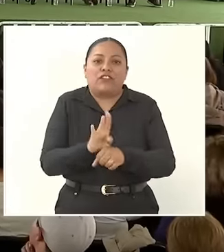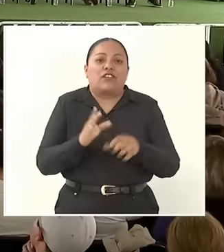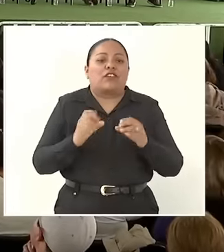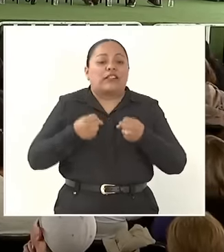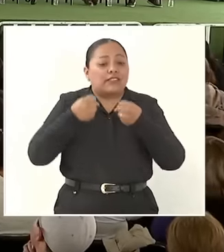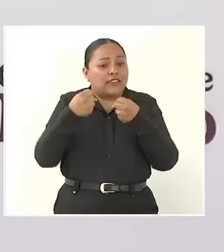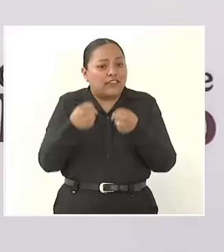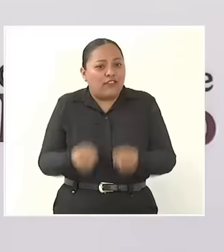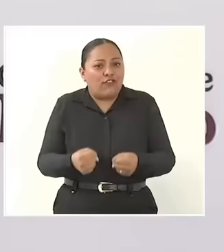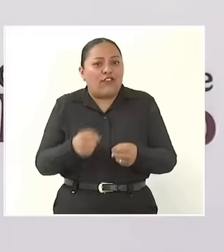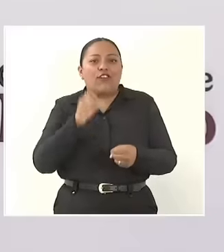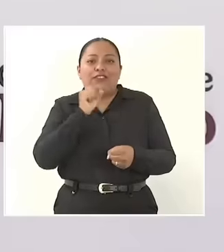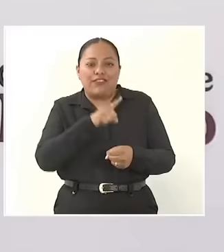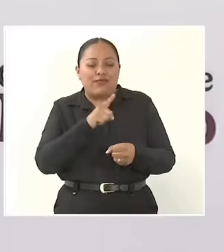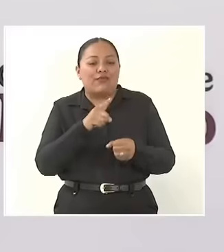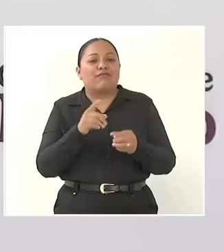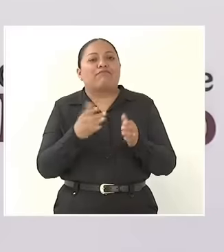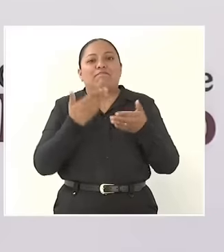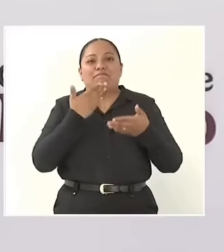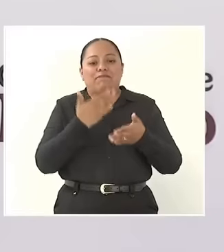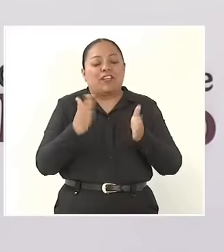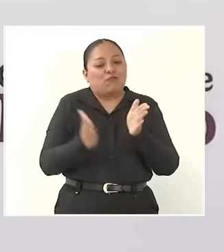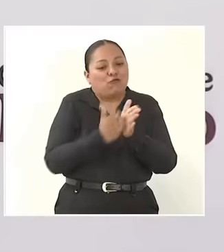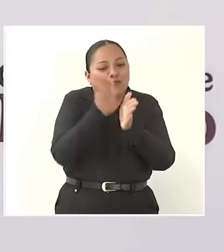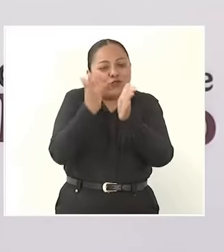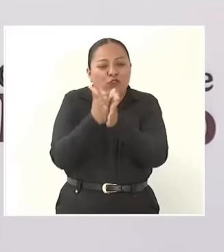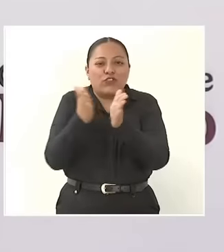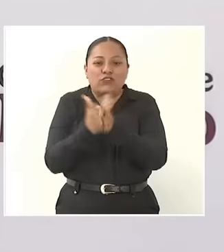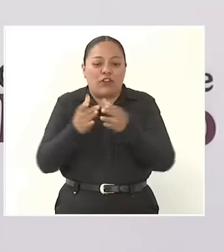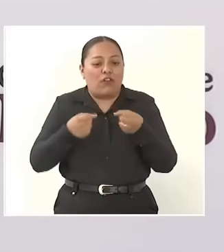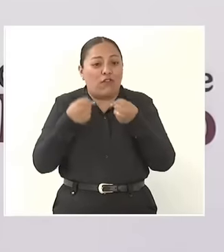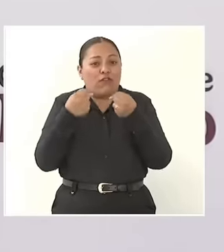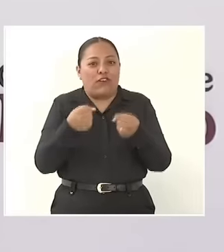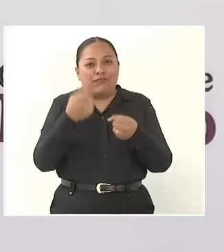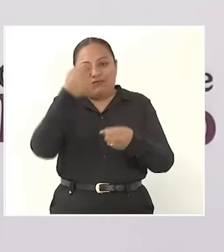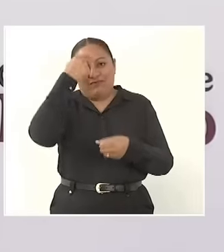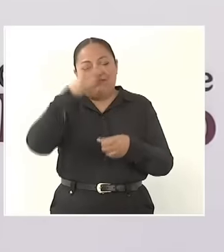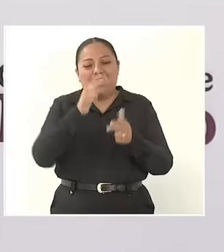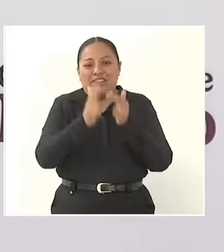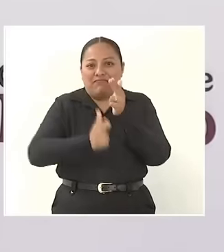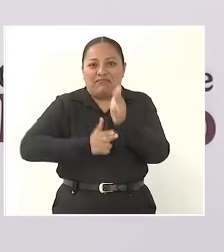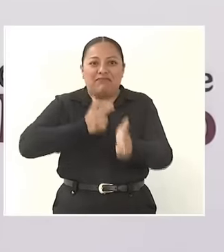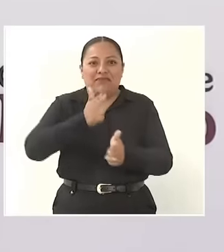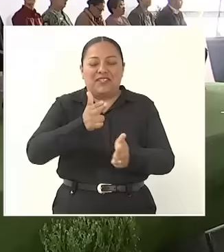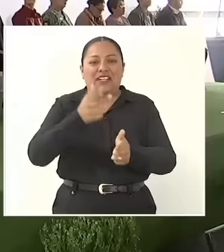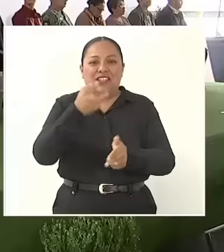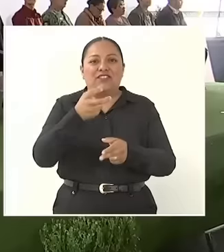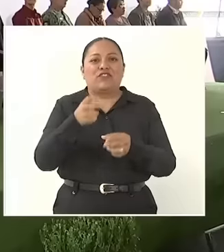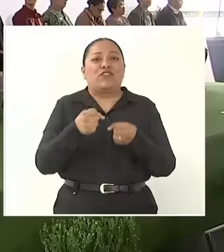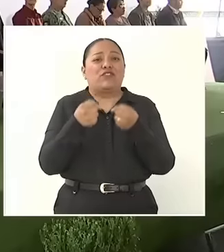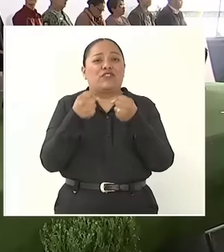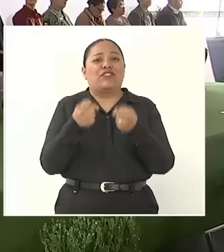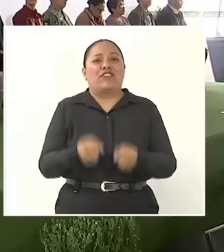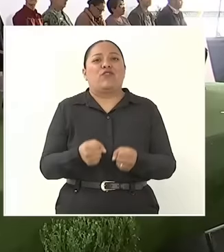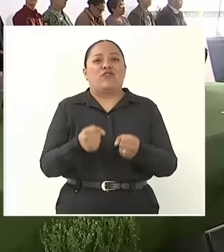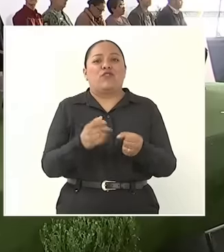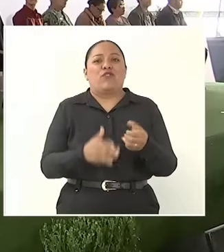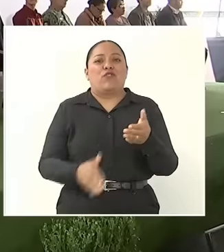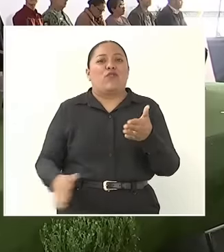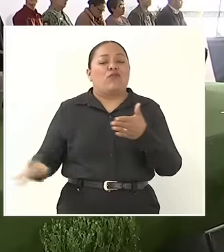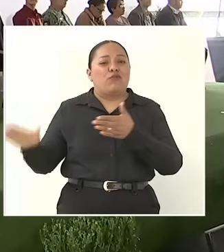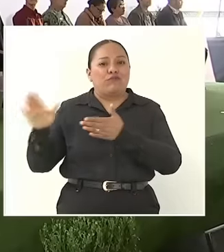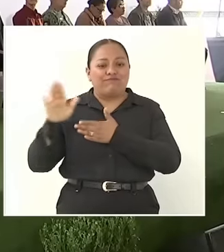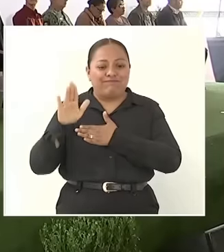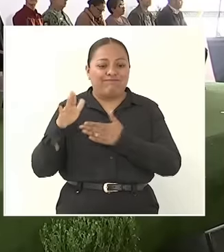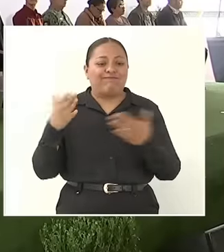de la infraestructura que vamos a construir, que en conjunto con la ingeniería básica que estamos desarrollando permitirán asegurar el cumplimiento de todos los